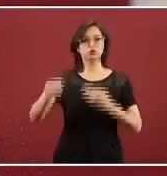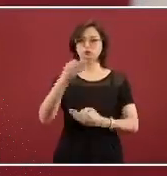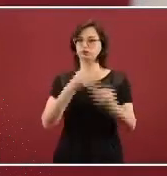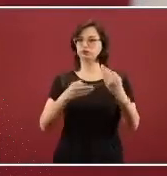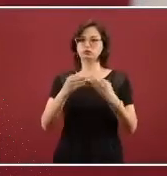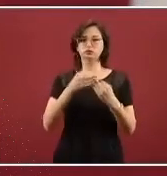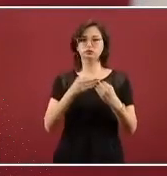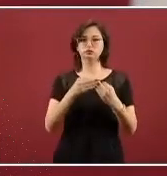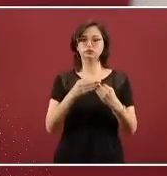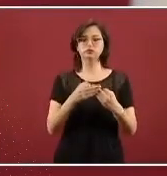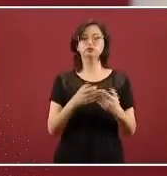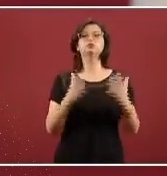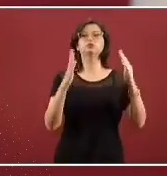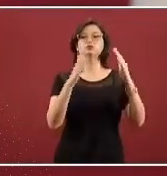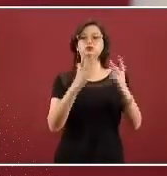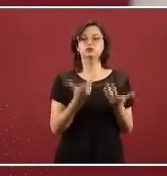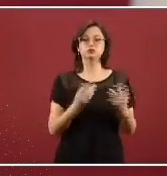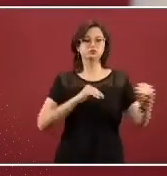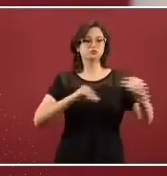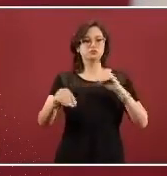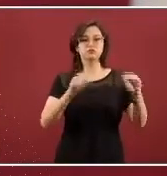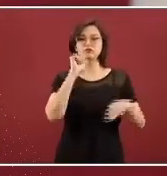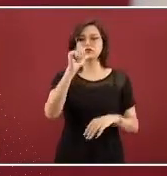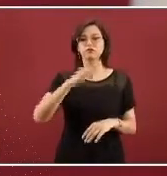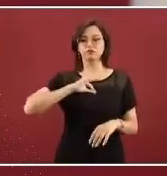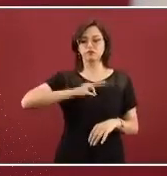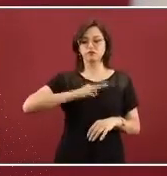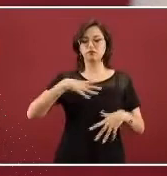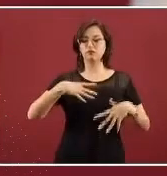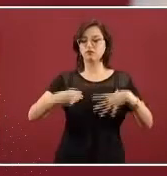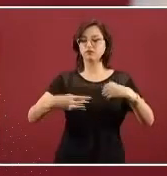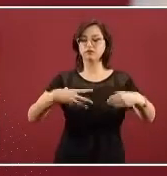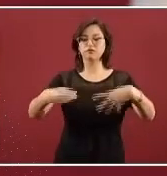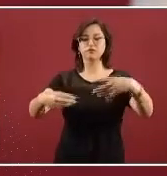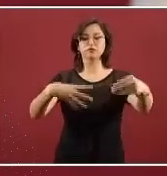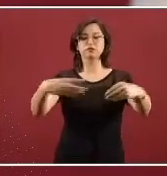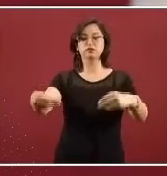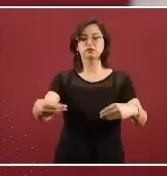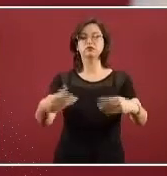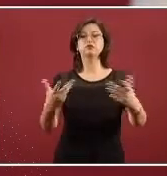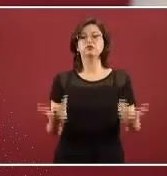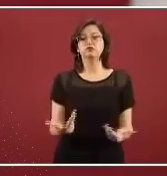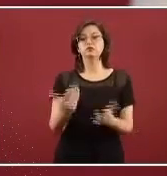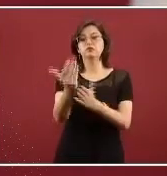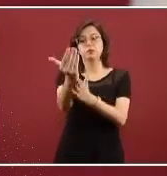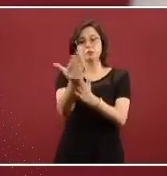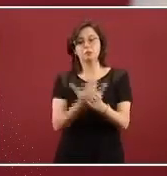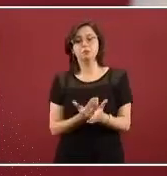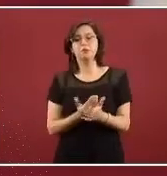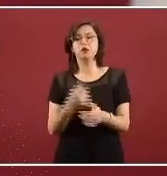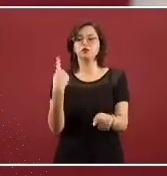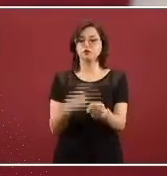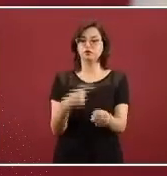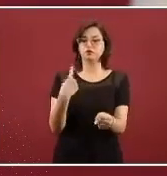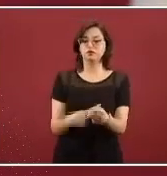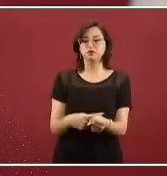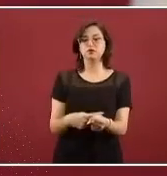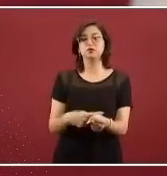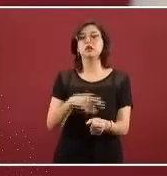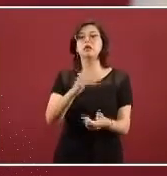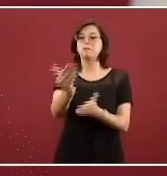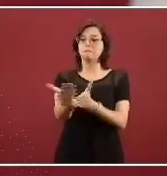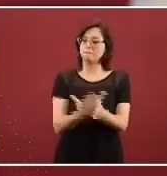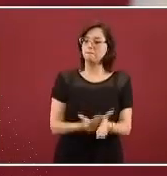finalidad de mitigar la dispersión y transmisión del virus SARS-CoV-2 en la comunidad para disminuir carga de enfermedad, complicaciones y